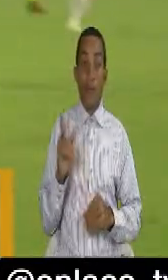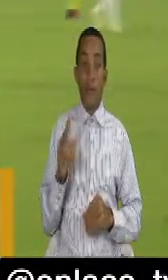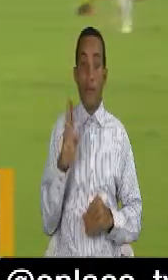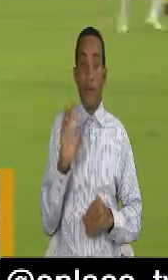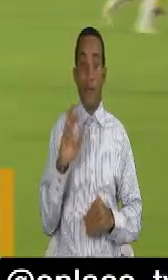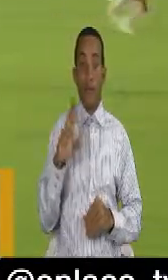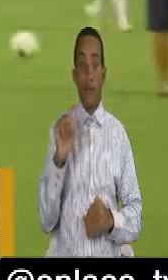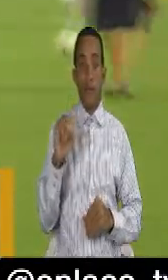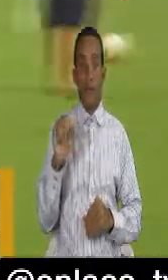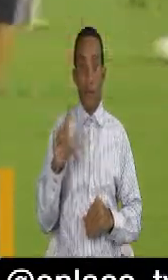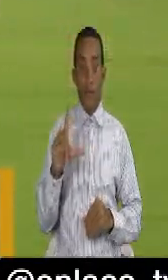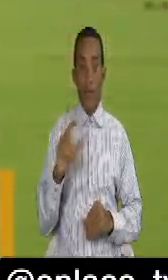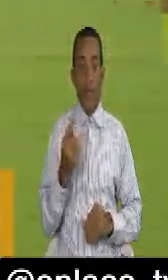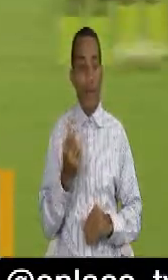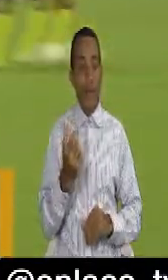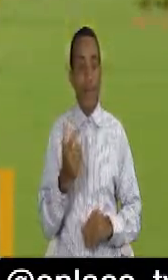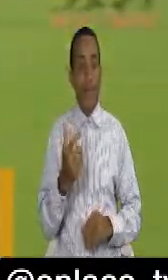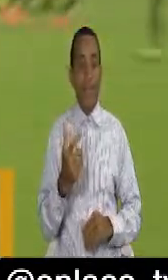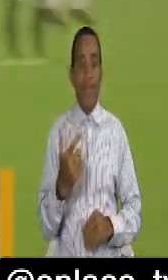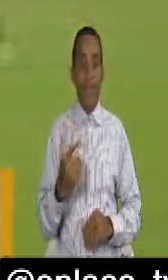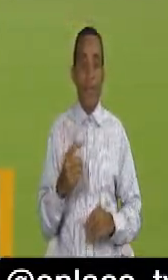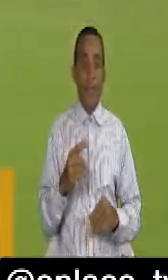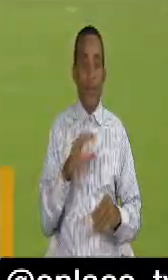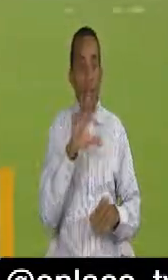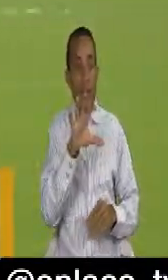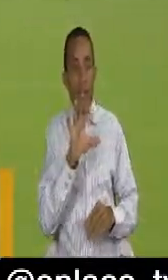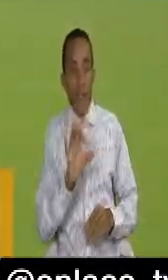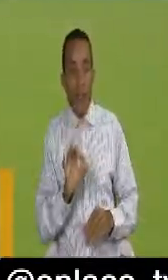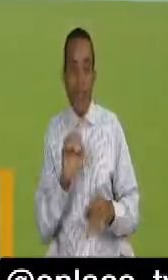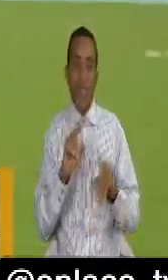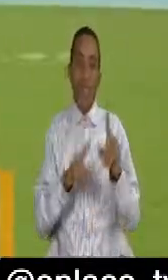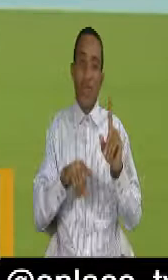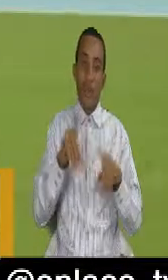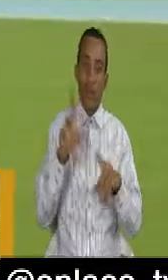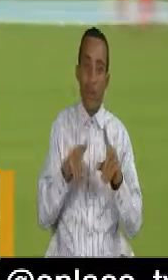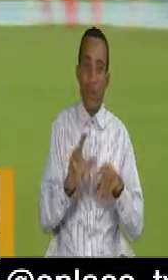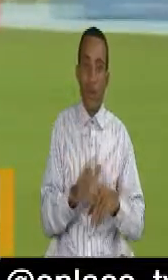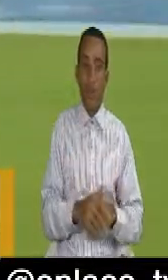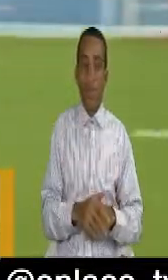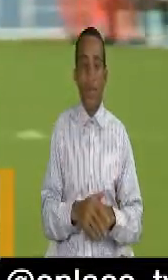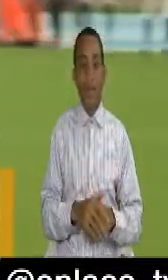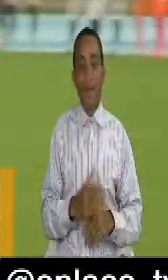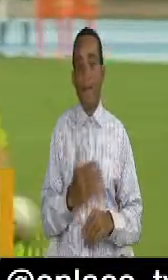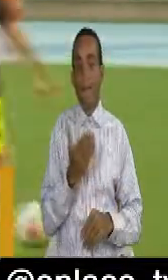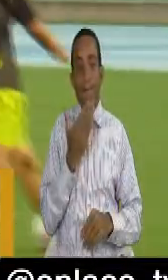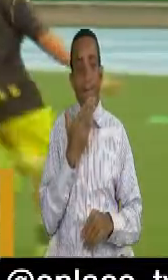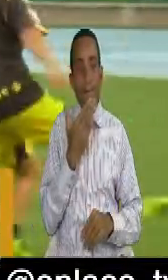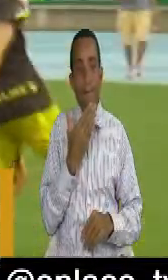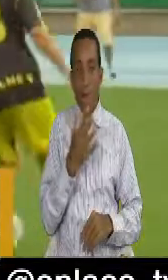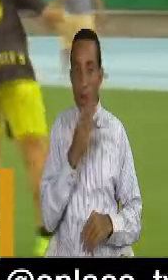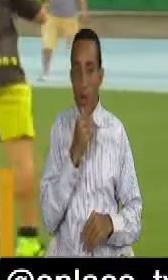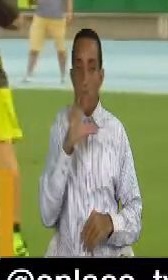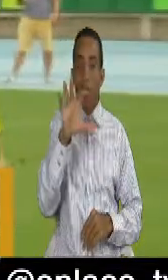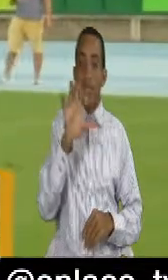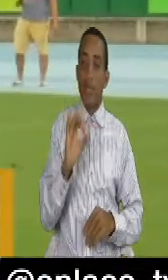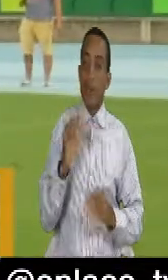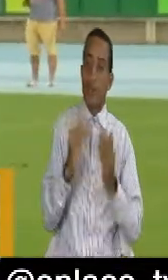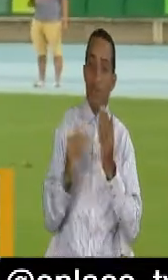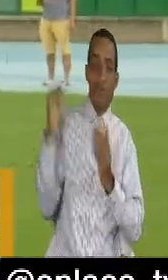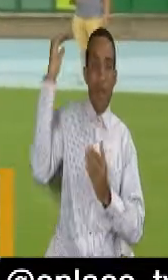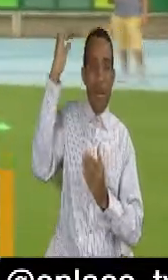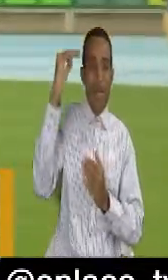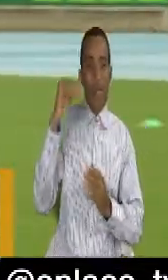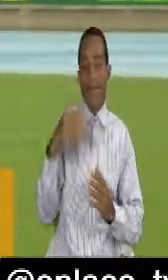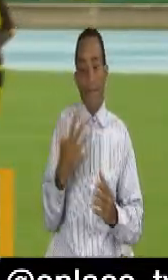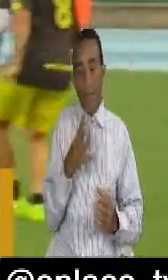los recursos con los que cuenta el equipo para las contrataciones en algunas ocasiones no son suficientes para atraer jugadores con mayor nivel. Sin embargo,